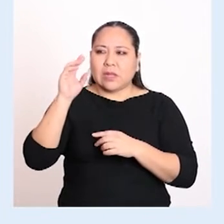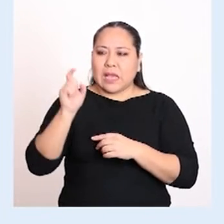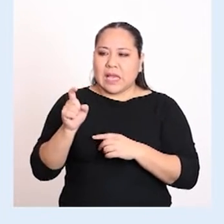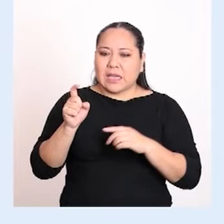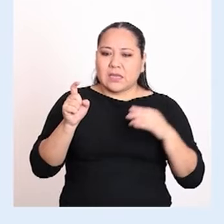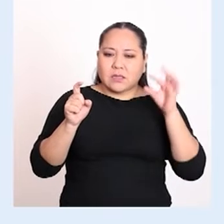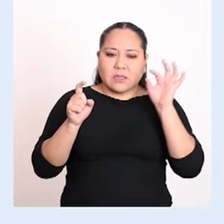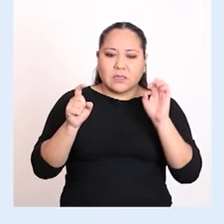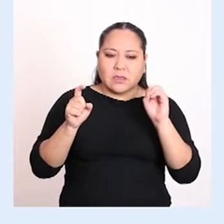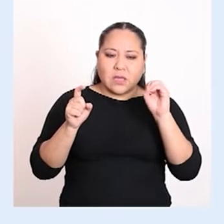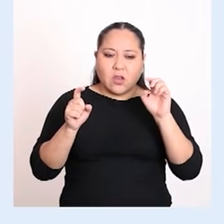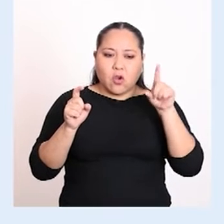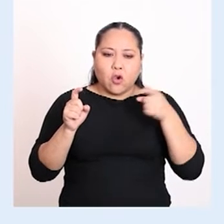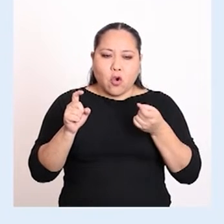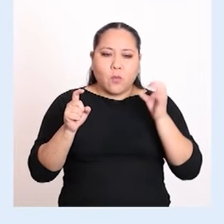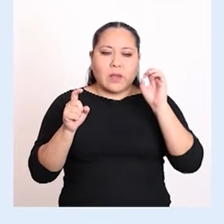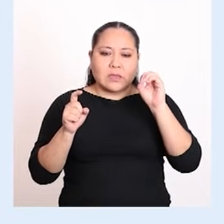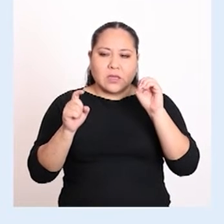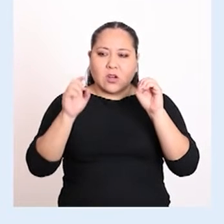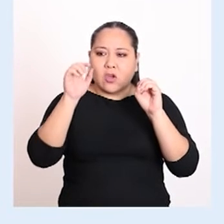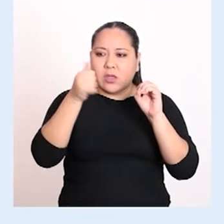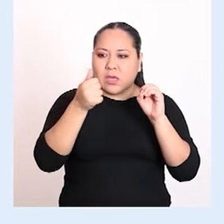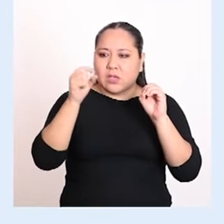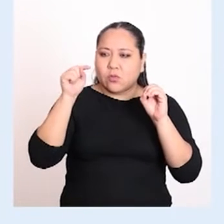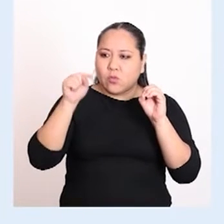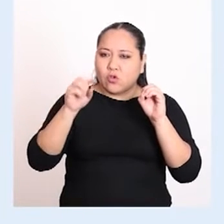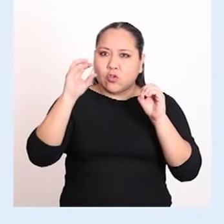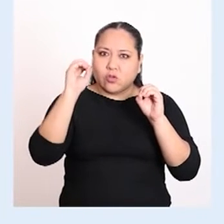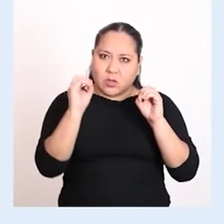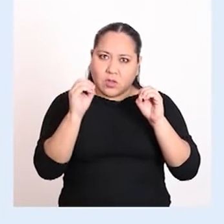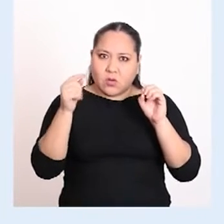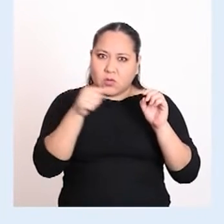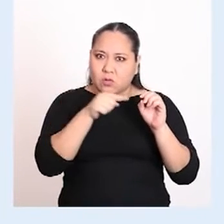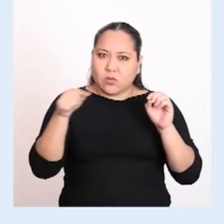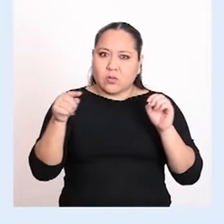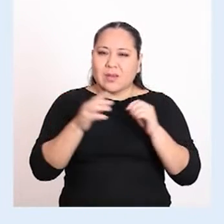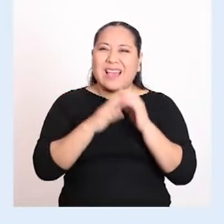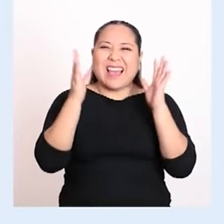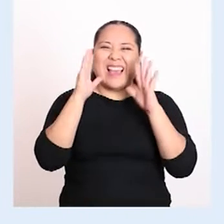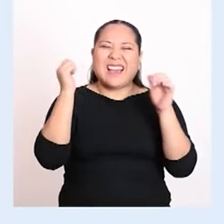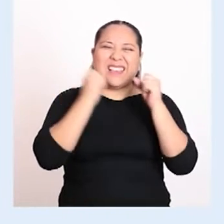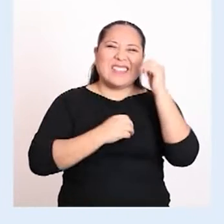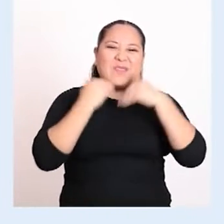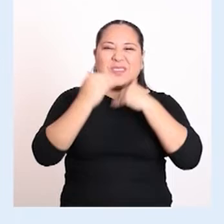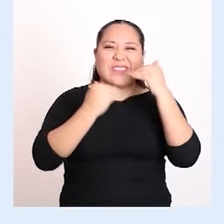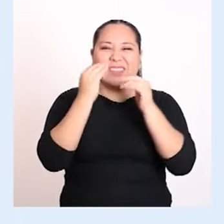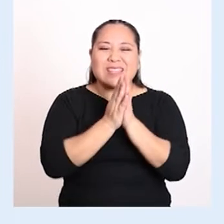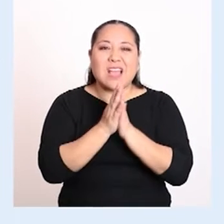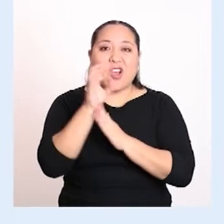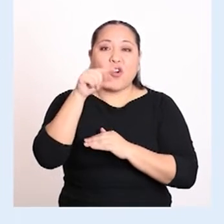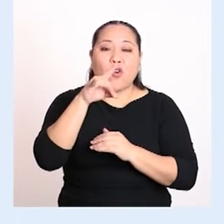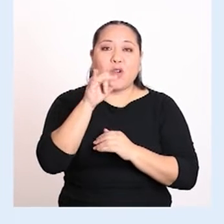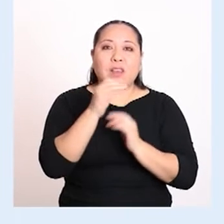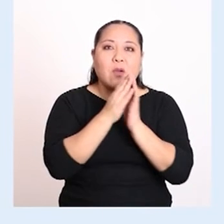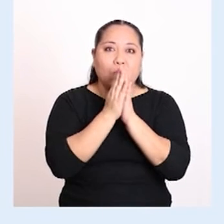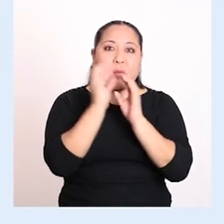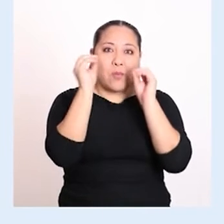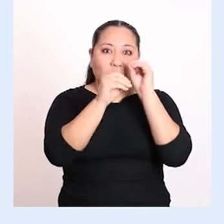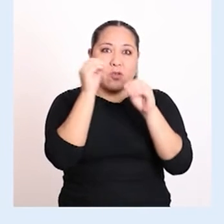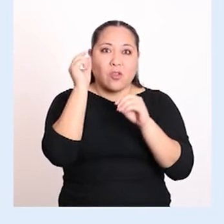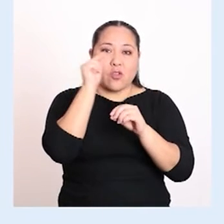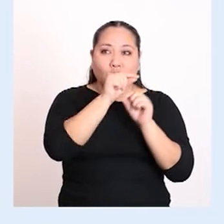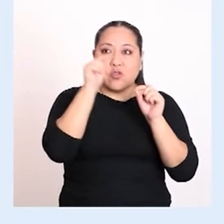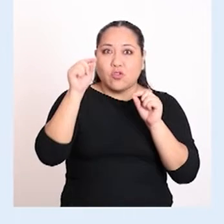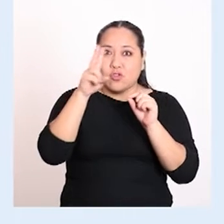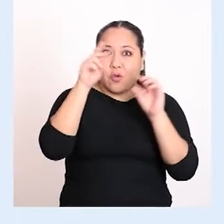puntos, 0,0 y 10,0. ¡Estamos avanzando! Juliana, por favor, coloca estos